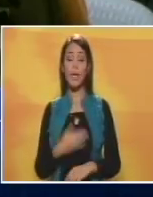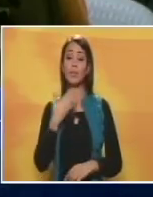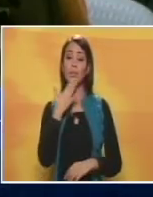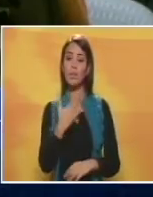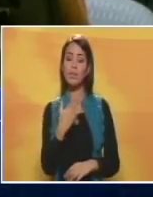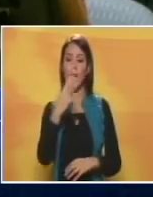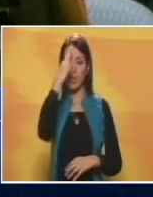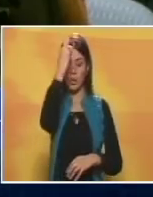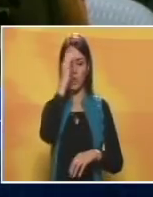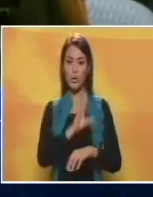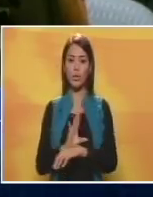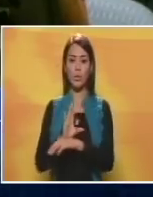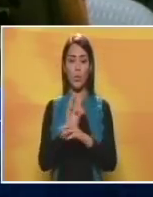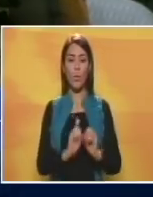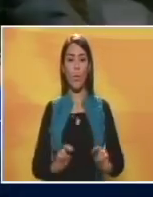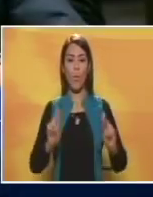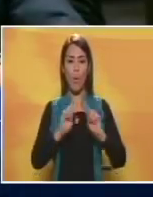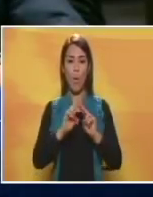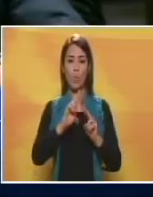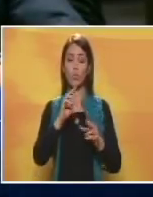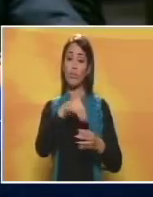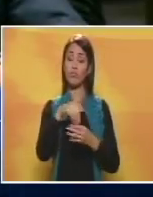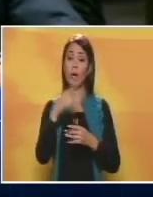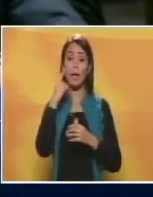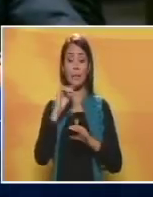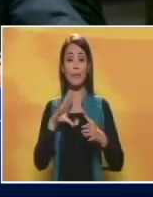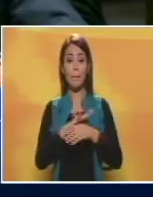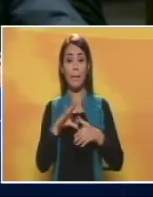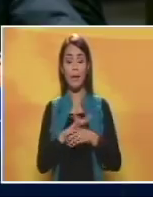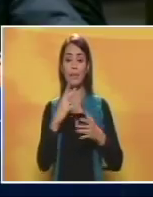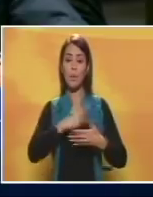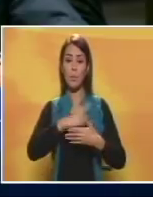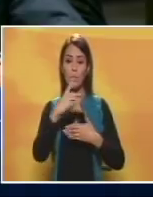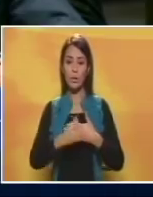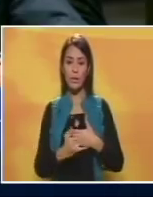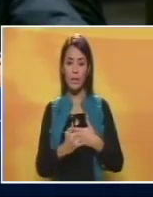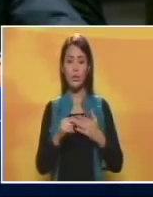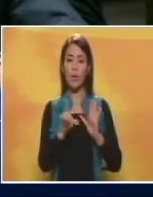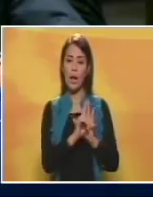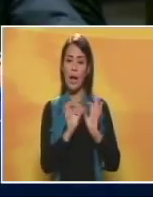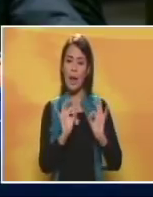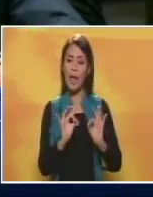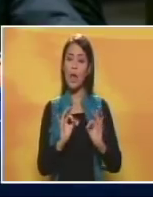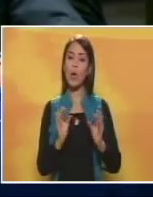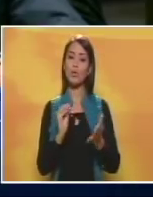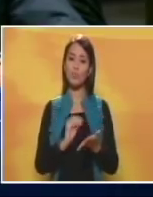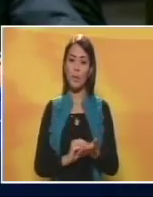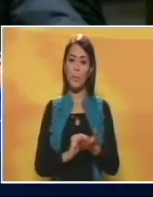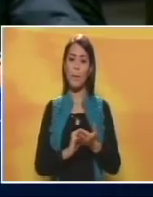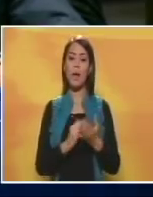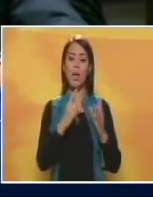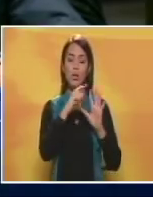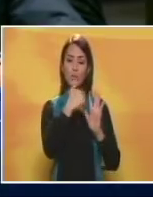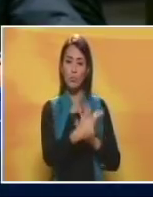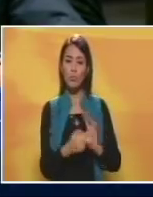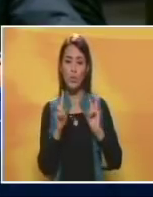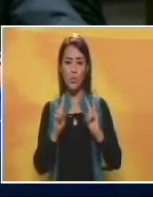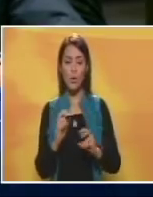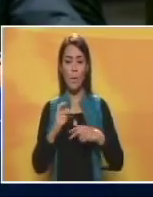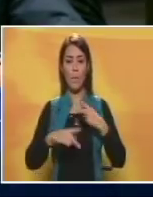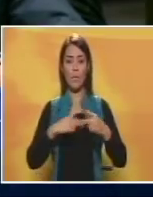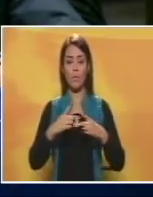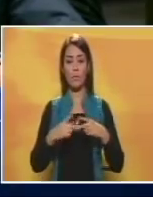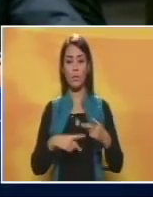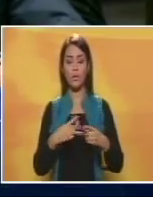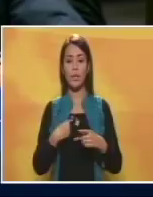Consejo de Seguridad de la ONU votar este martes un proyecto de resolución para poner en marcha un nuevo mecanismo internacional para investigar el